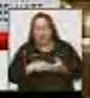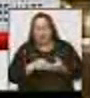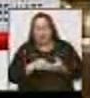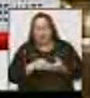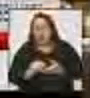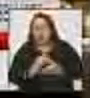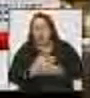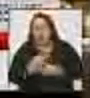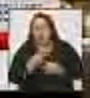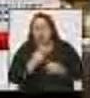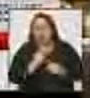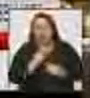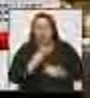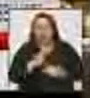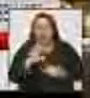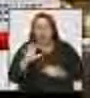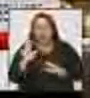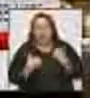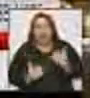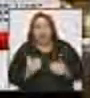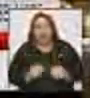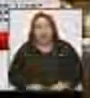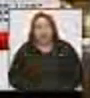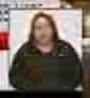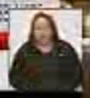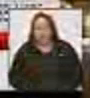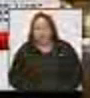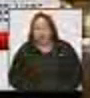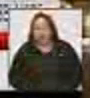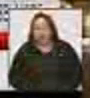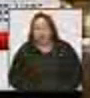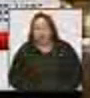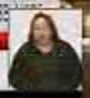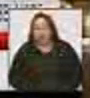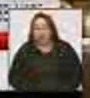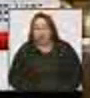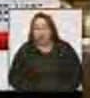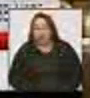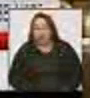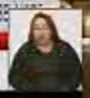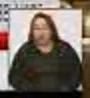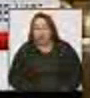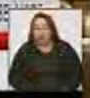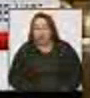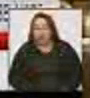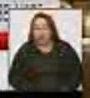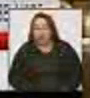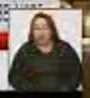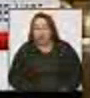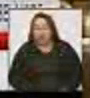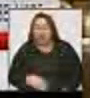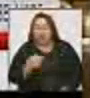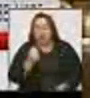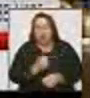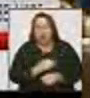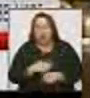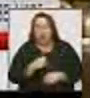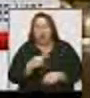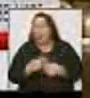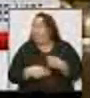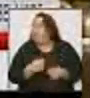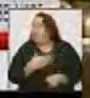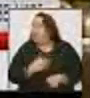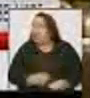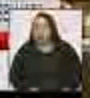esta distinción entre la cuarta y quinta categoría? Yo lo dejaría como es el proyecto original, como siempre se ha estado aprobando y siempre se ha estado